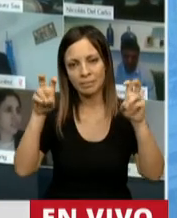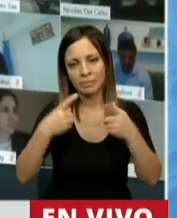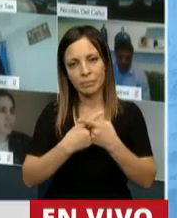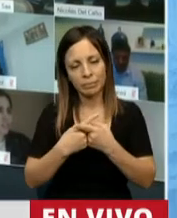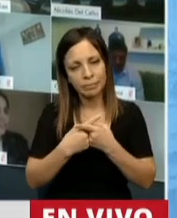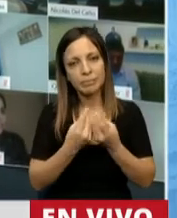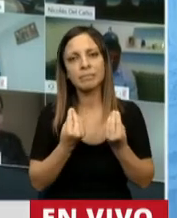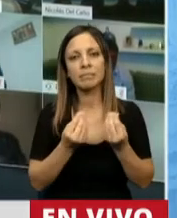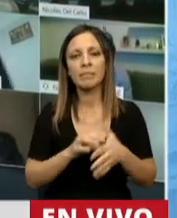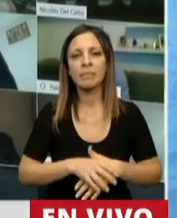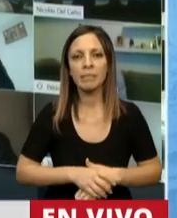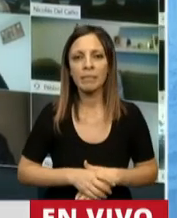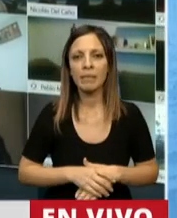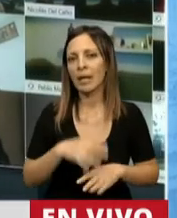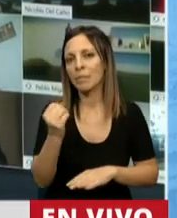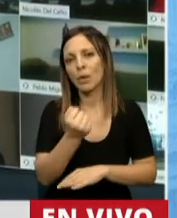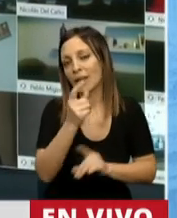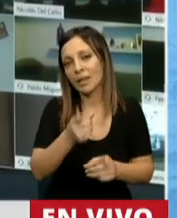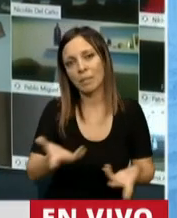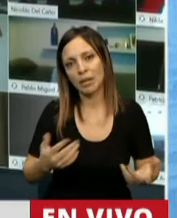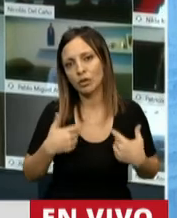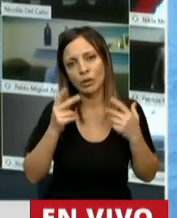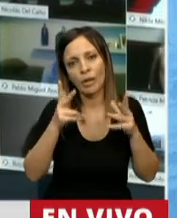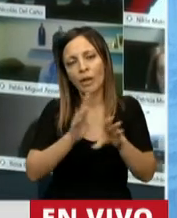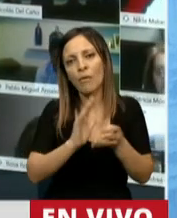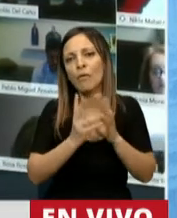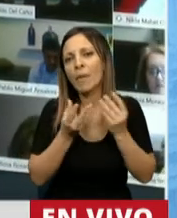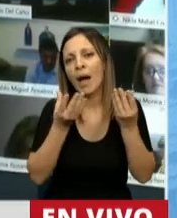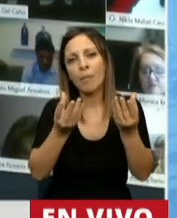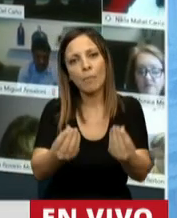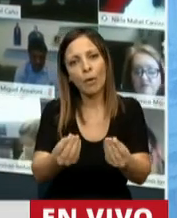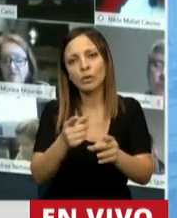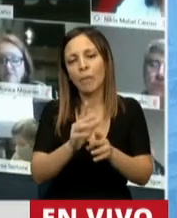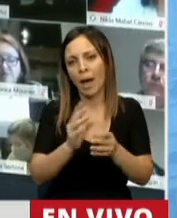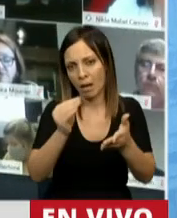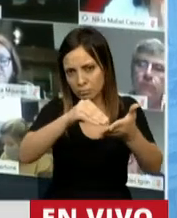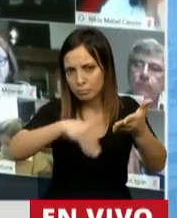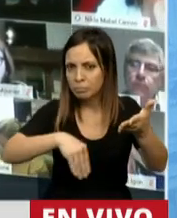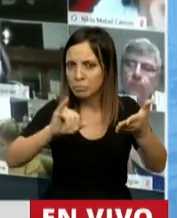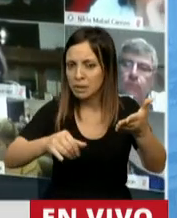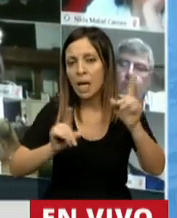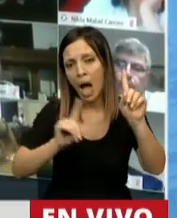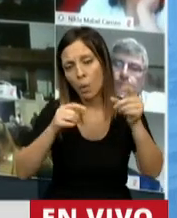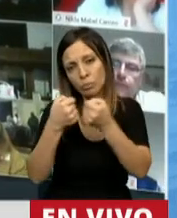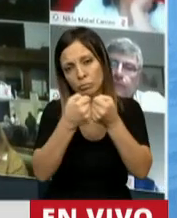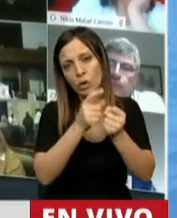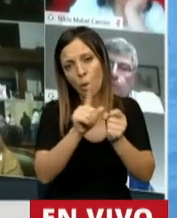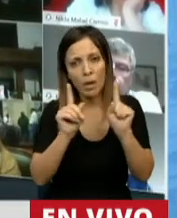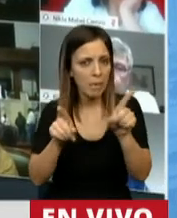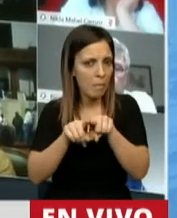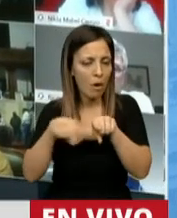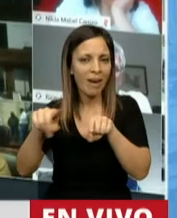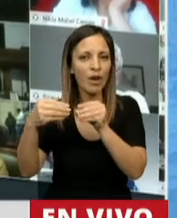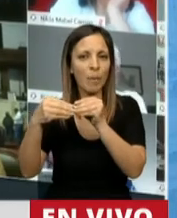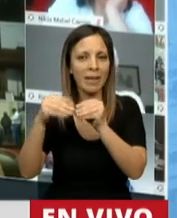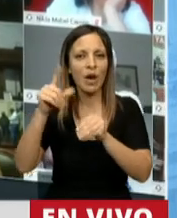que es central también, lo digo desde el acompañamiento hacia la ampliación del presupuesto con las disidencias que ha manifestado el